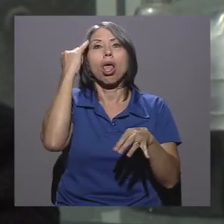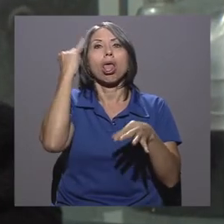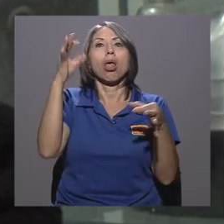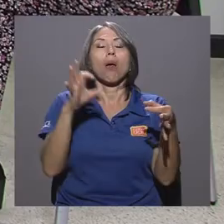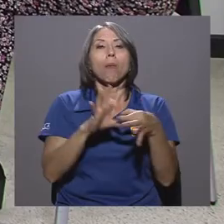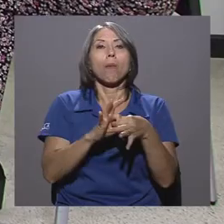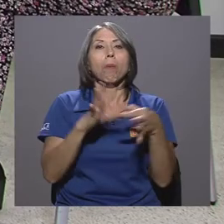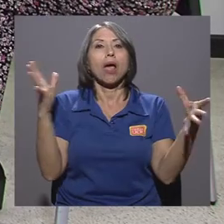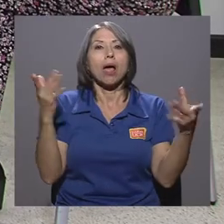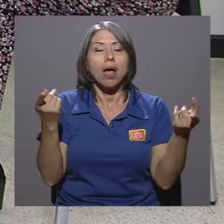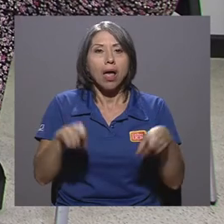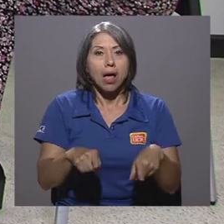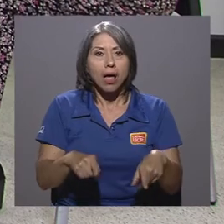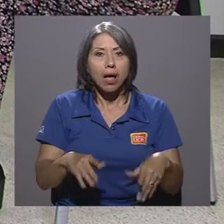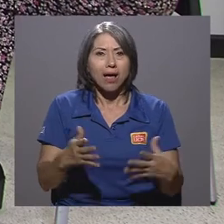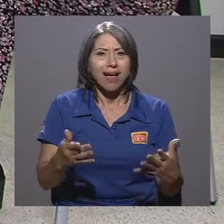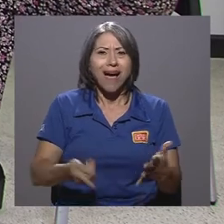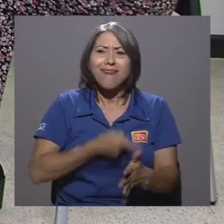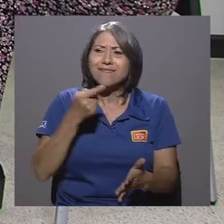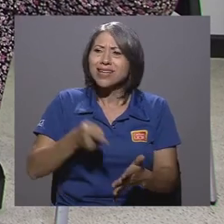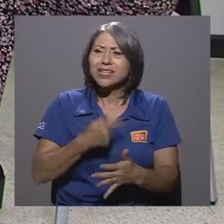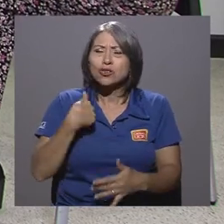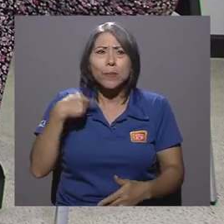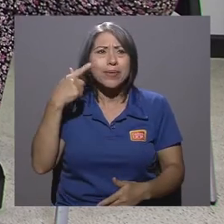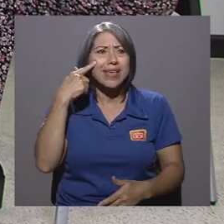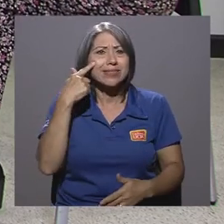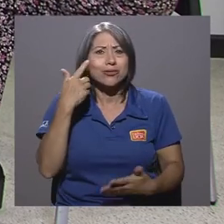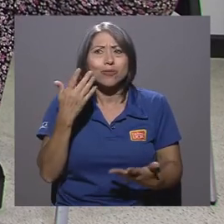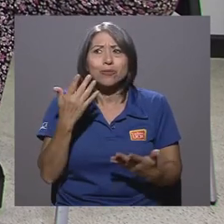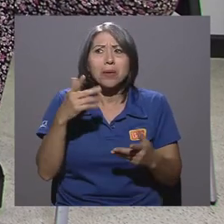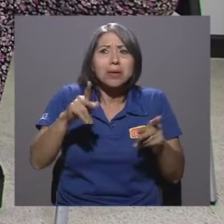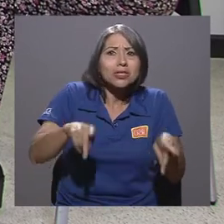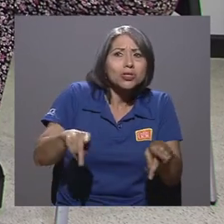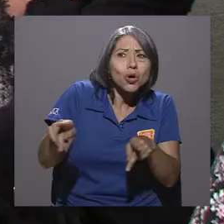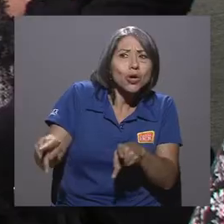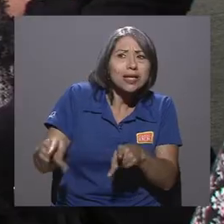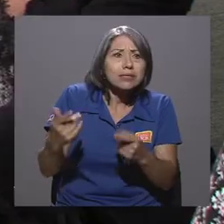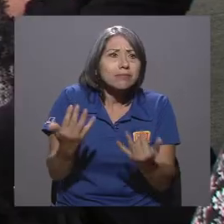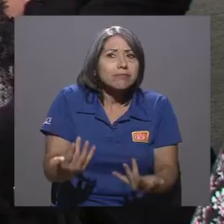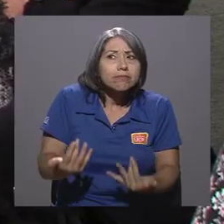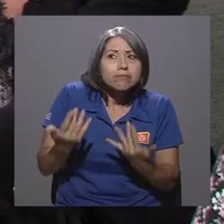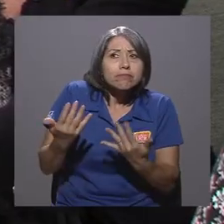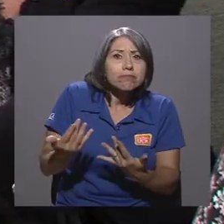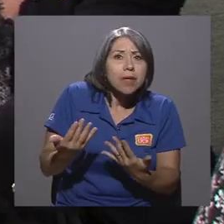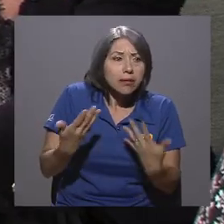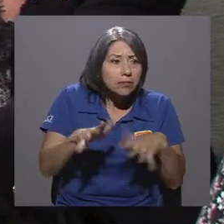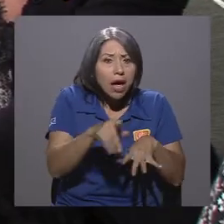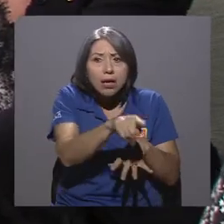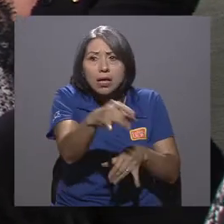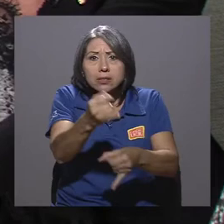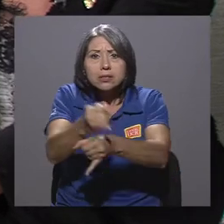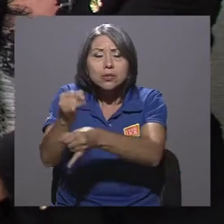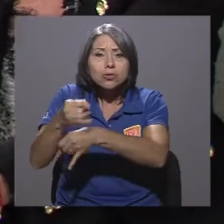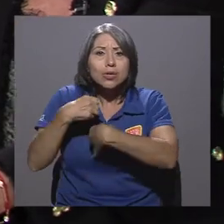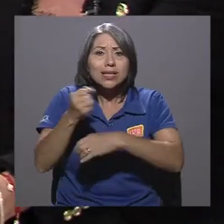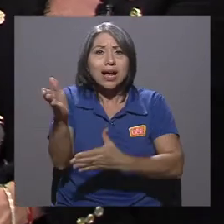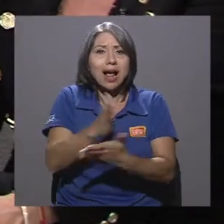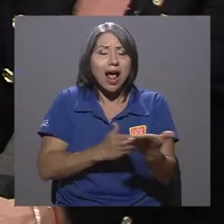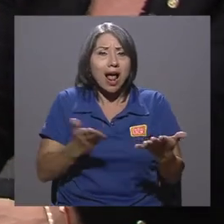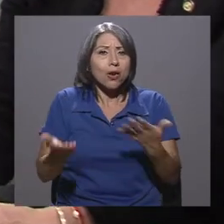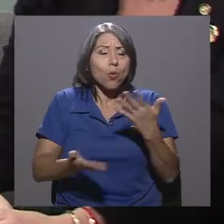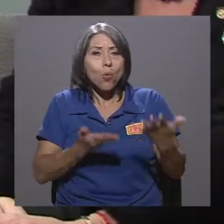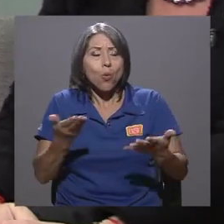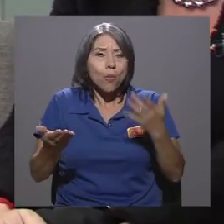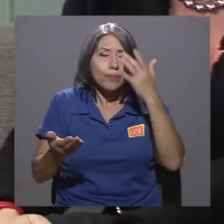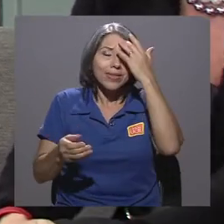las personas esperan que las instituciones hagan algo como ya, digo, pero... Sí, el problema es que si relacionan, no